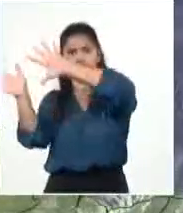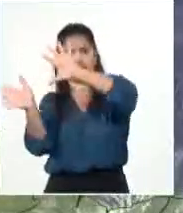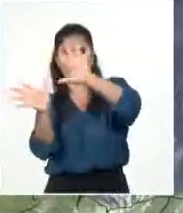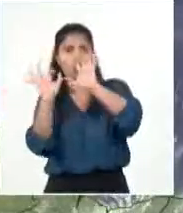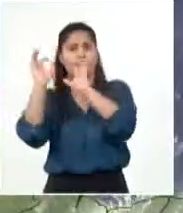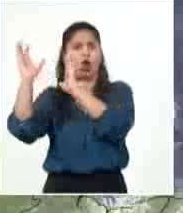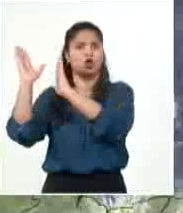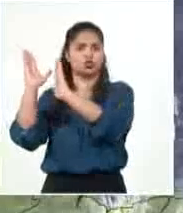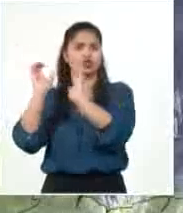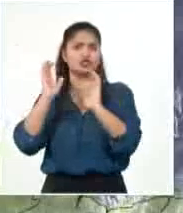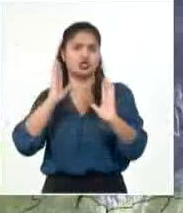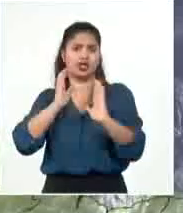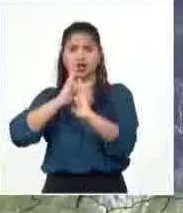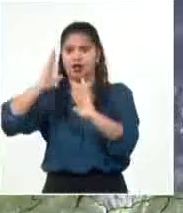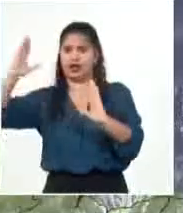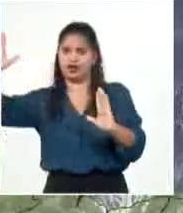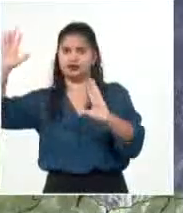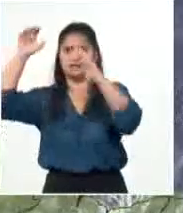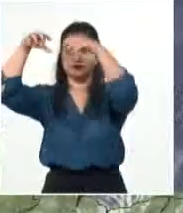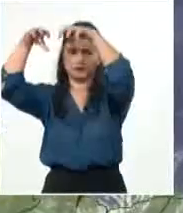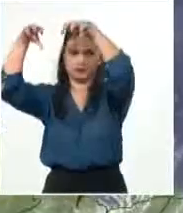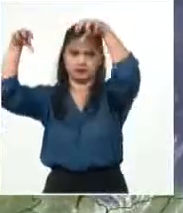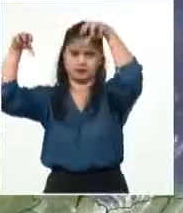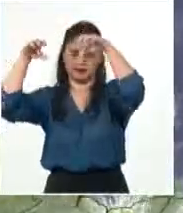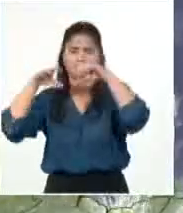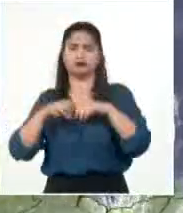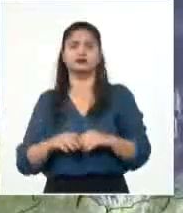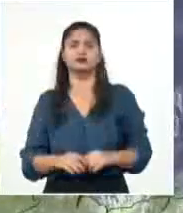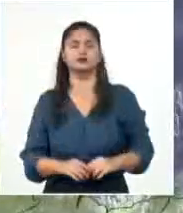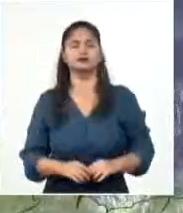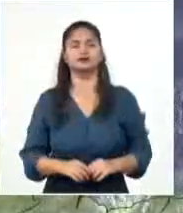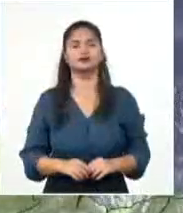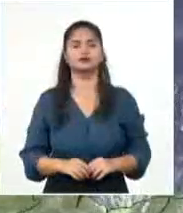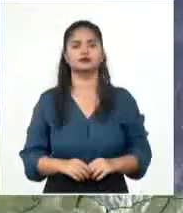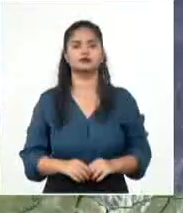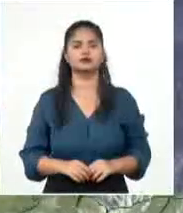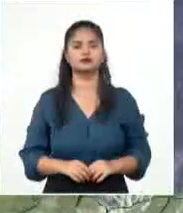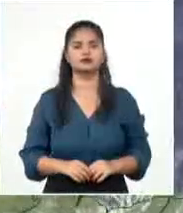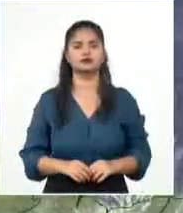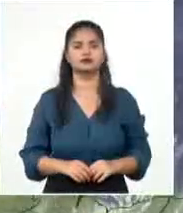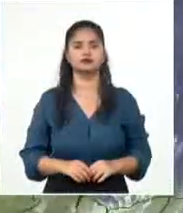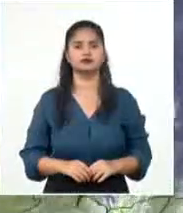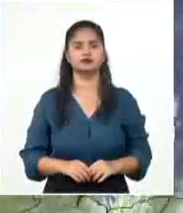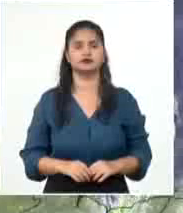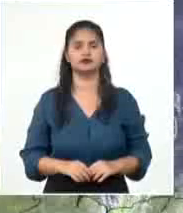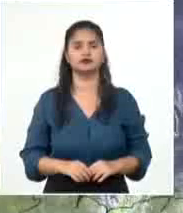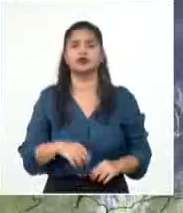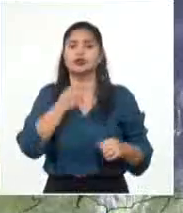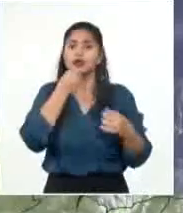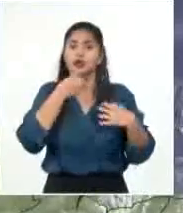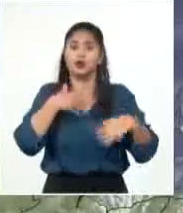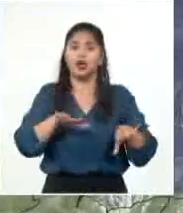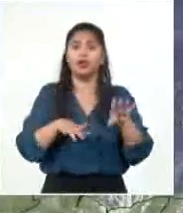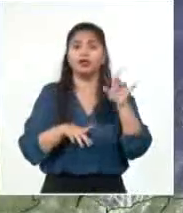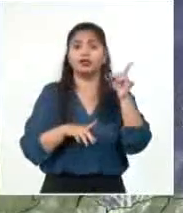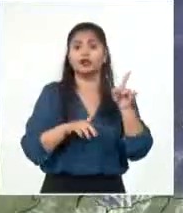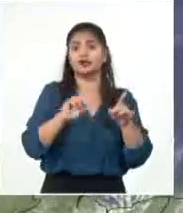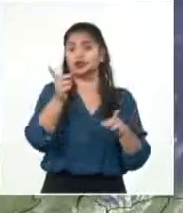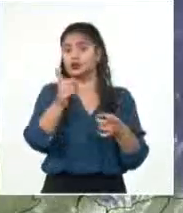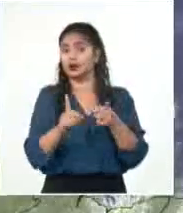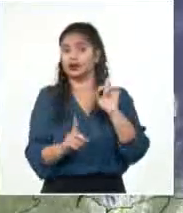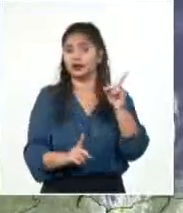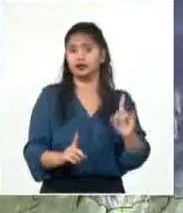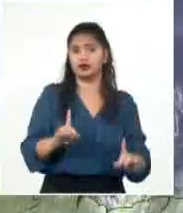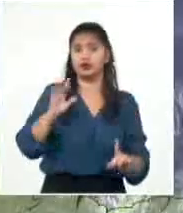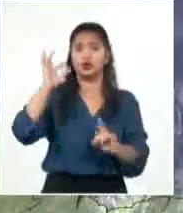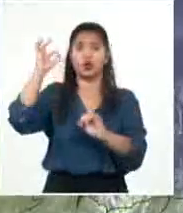y favorecerá los procesos de inestabilidad atmosférica, generando áreas de chubascos, lluvias, también en la posibilidad de algunas tormentas eléctricas en la región